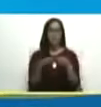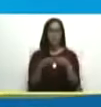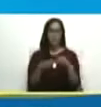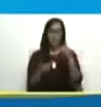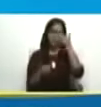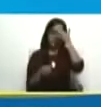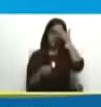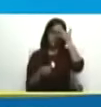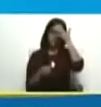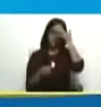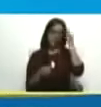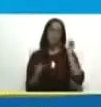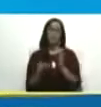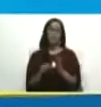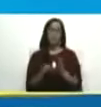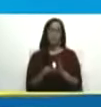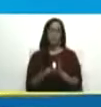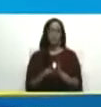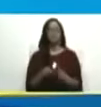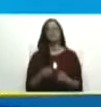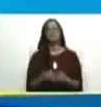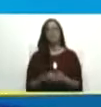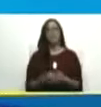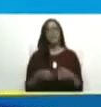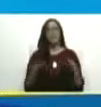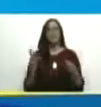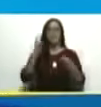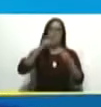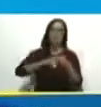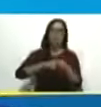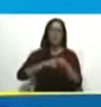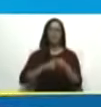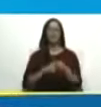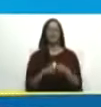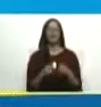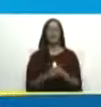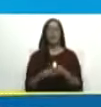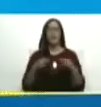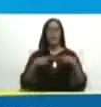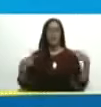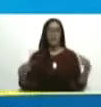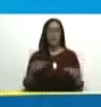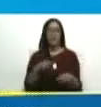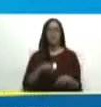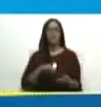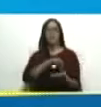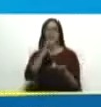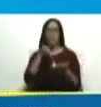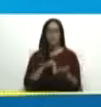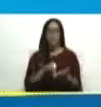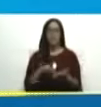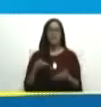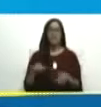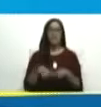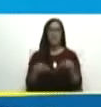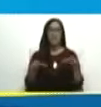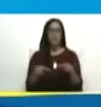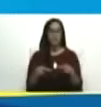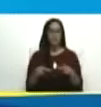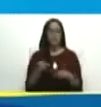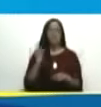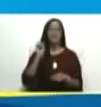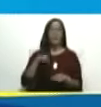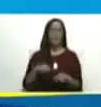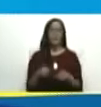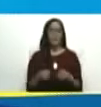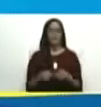los niveles nacionales, regional y local. Pero también con importantes anuncios en el área económica que